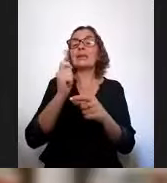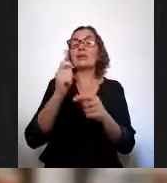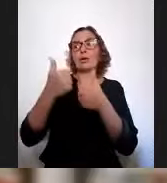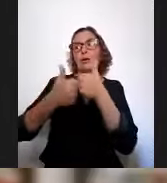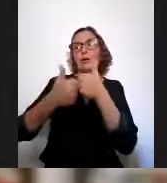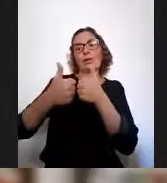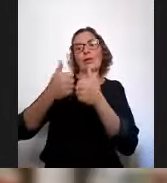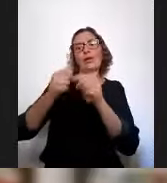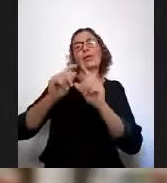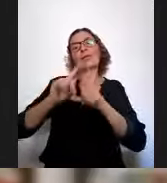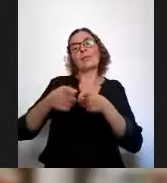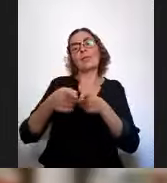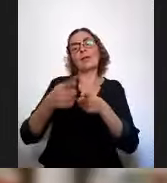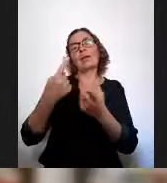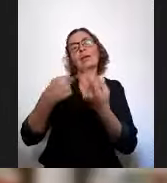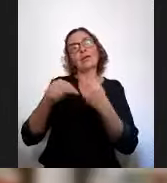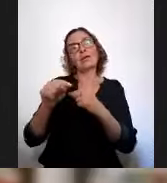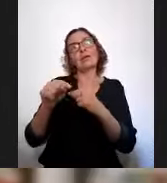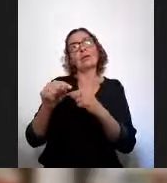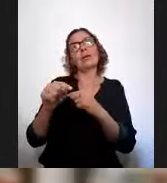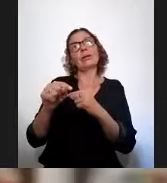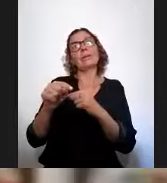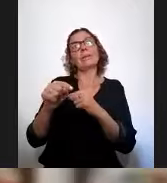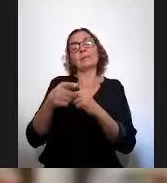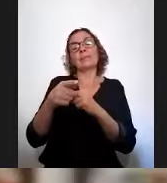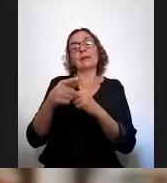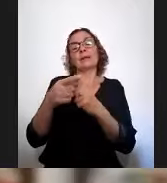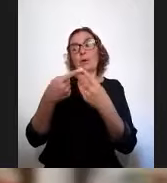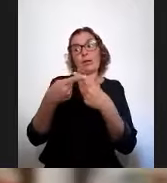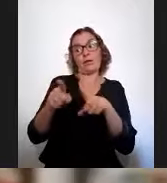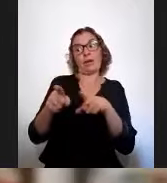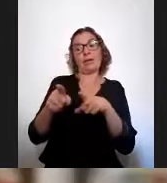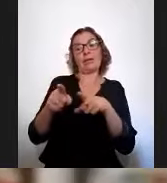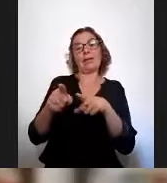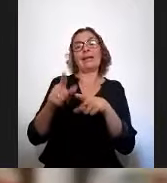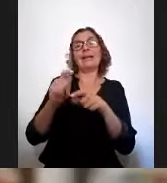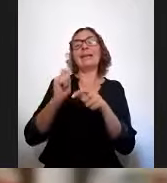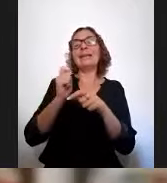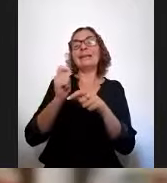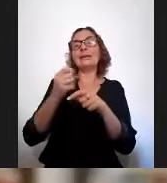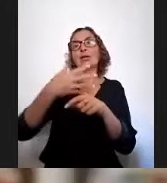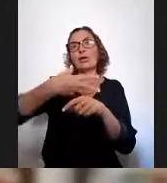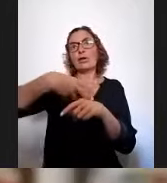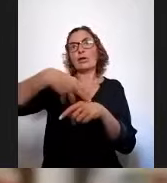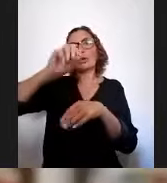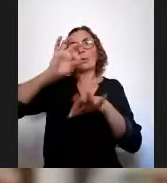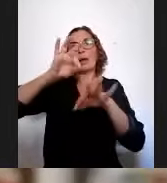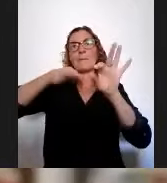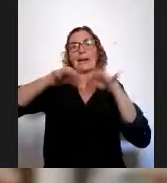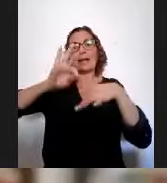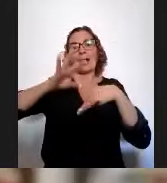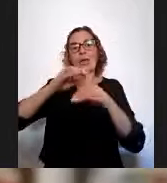competidores, ¿sí? Entonces, ¿qué me diferencia y quién los lleva al mercado de esos productos?